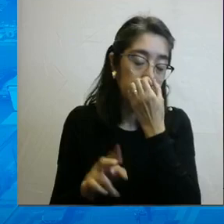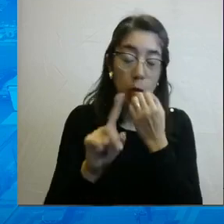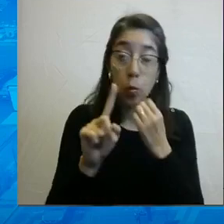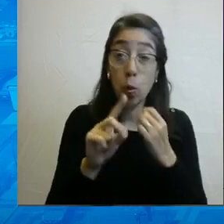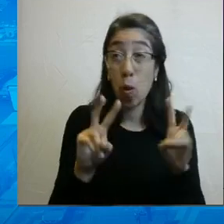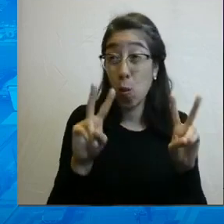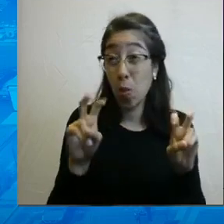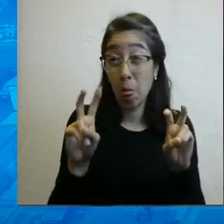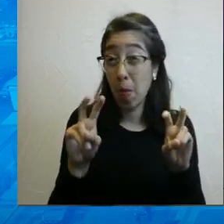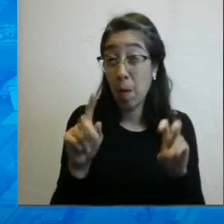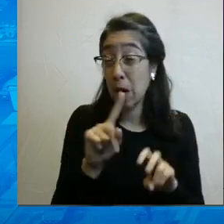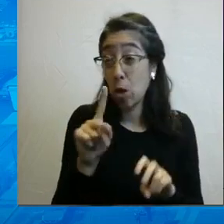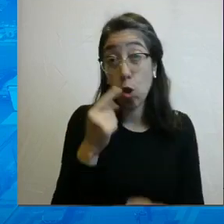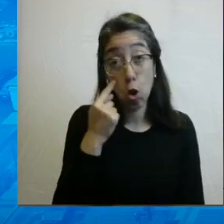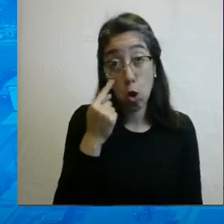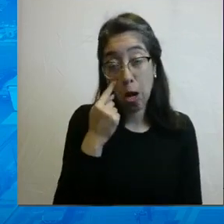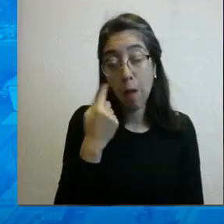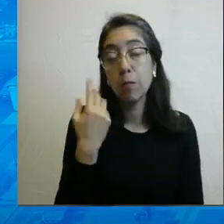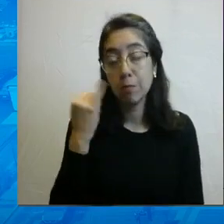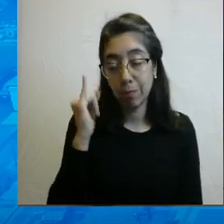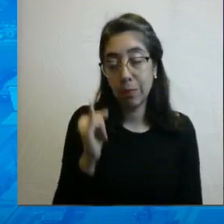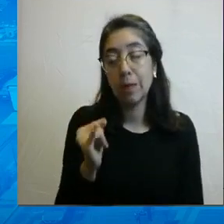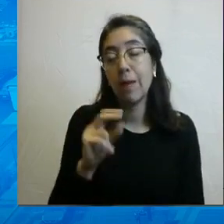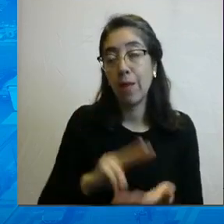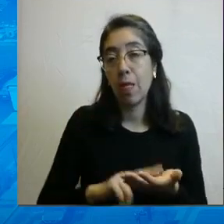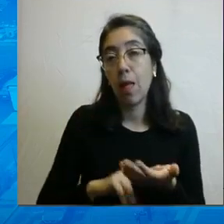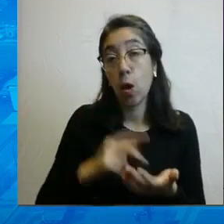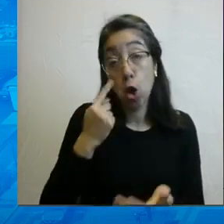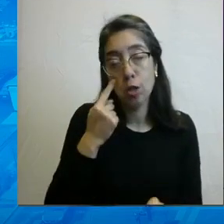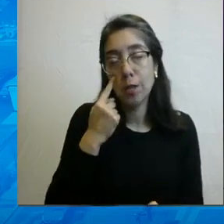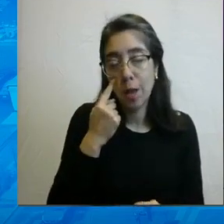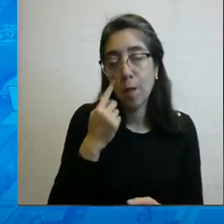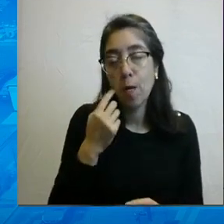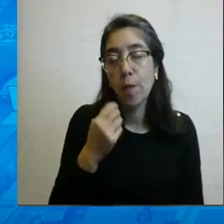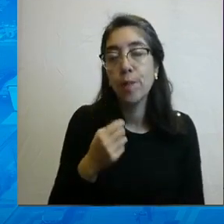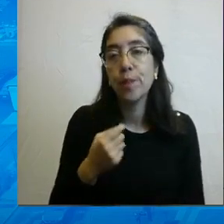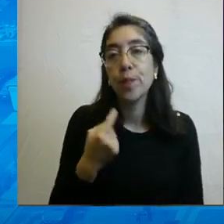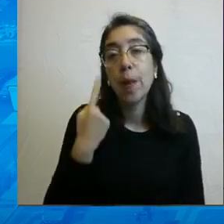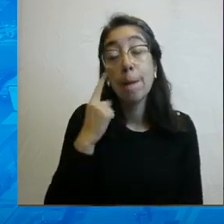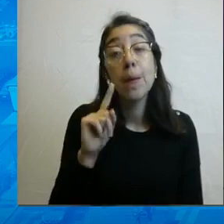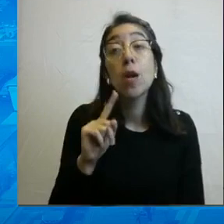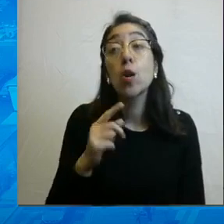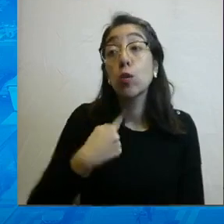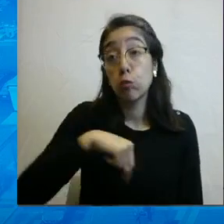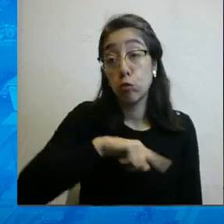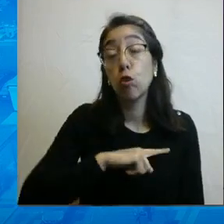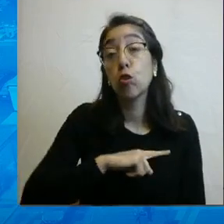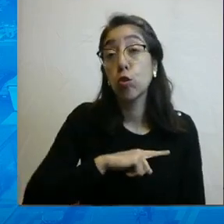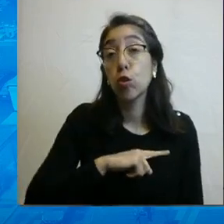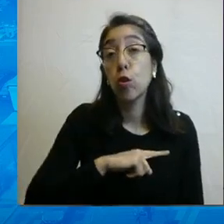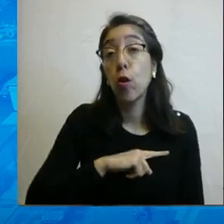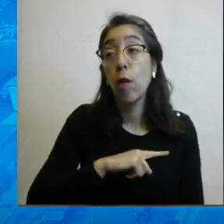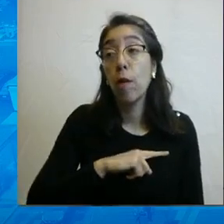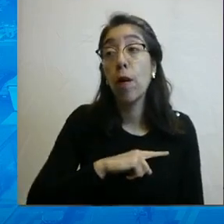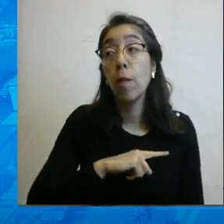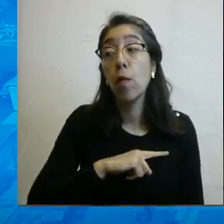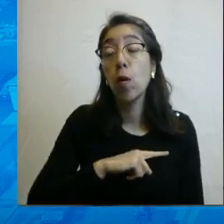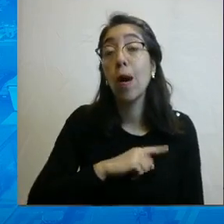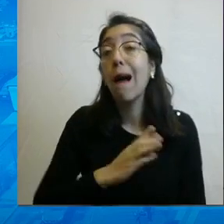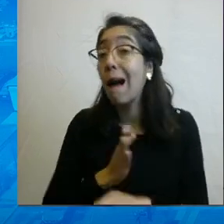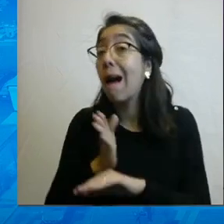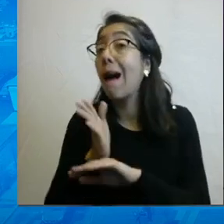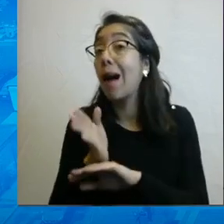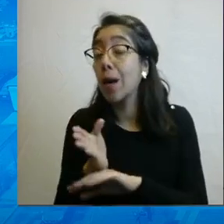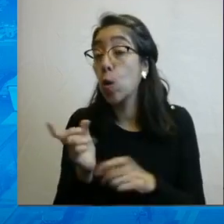desconocido para este espacio. Lo que vamos a hacer es parte de lo que ustedes también planteaban, de poder generar un espacio, una mesa de trabajo, puede